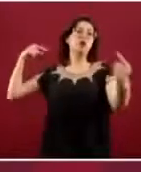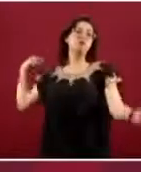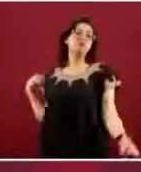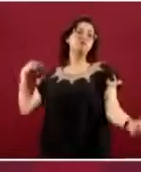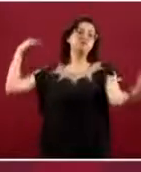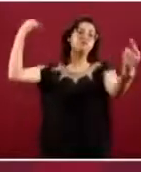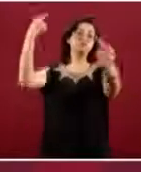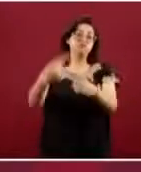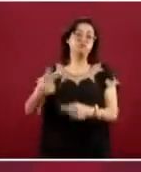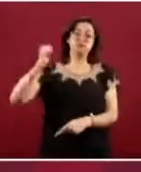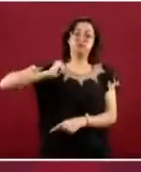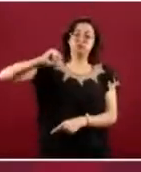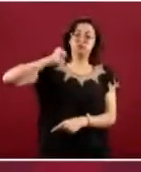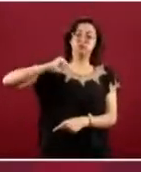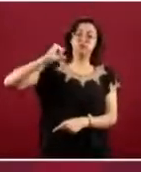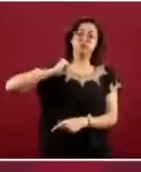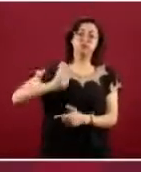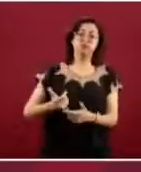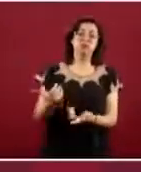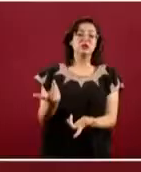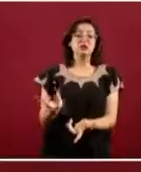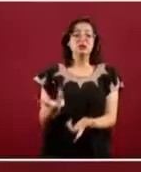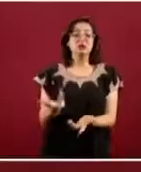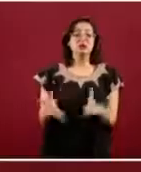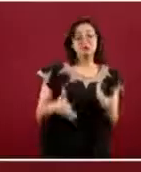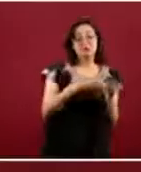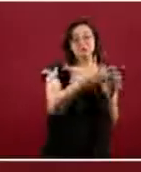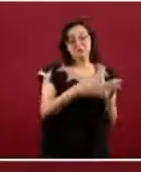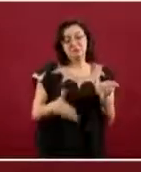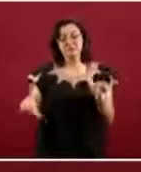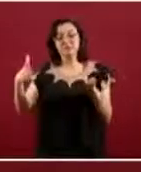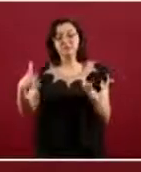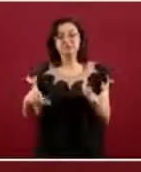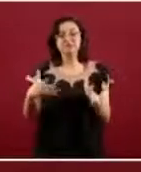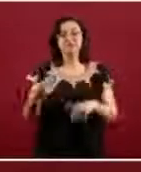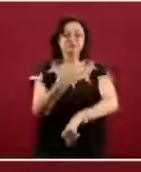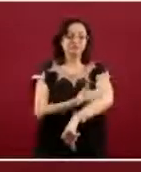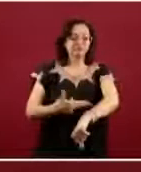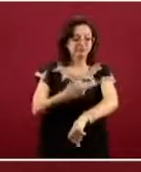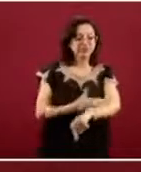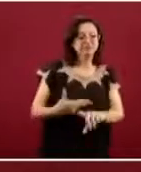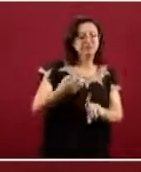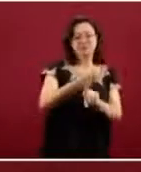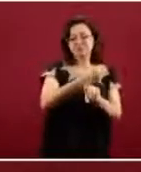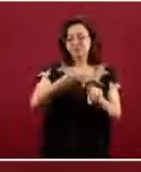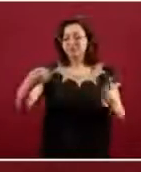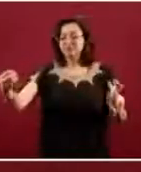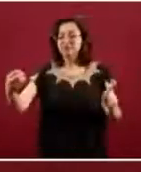o incluso en la Edad Media, teníamos una manera de organizar en ese